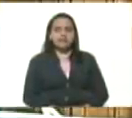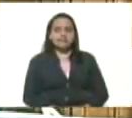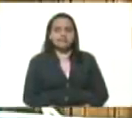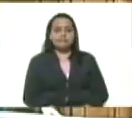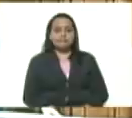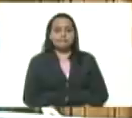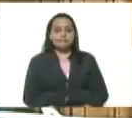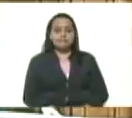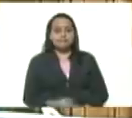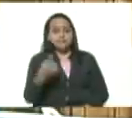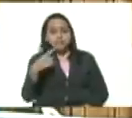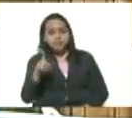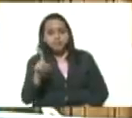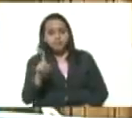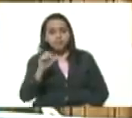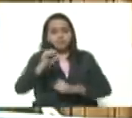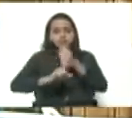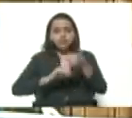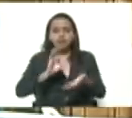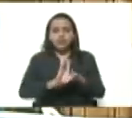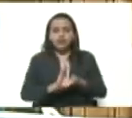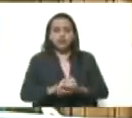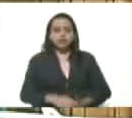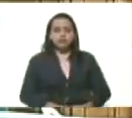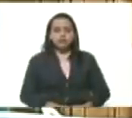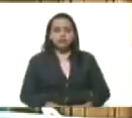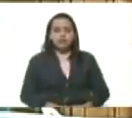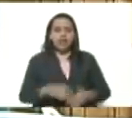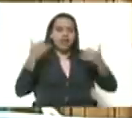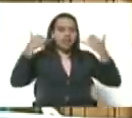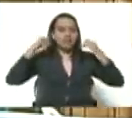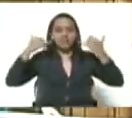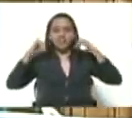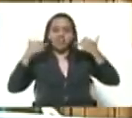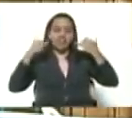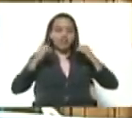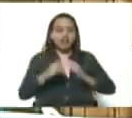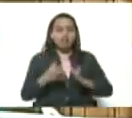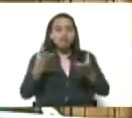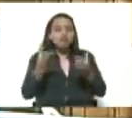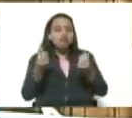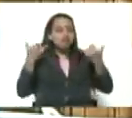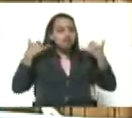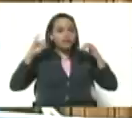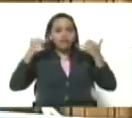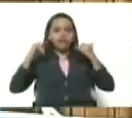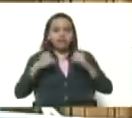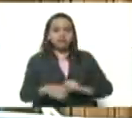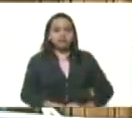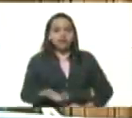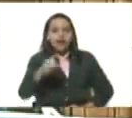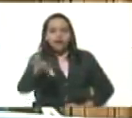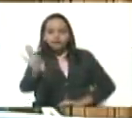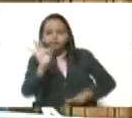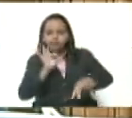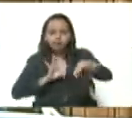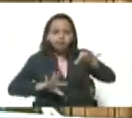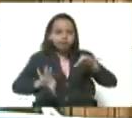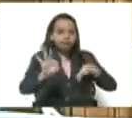Otro caso, en Caracas, las rumbas, las fiestas, se han detectado.